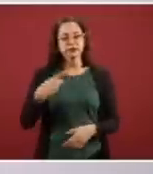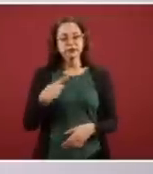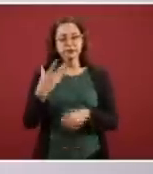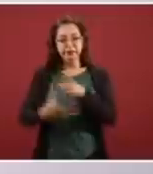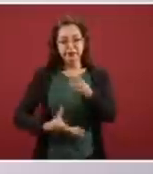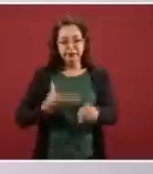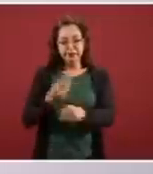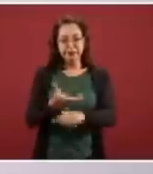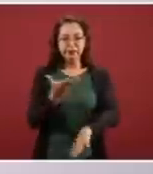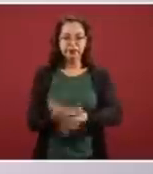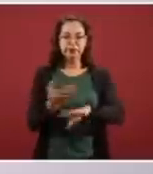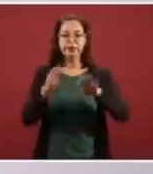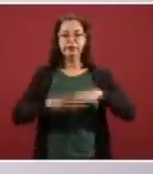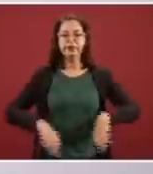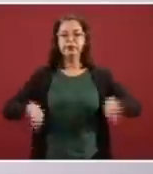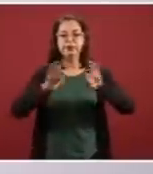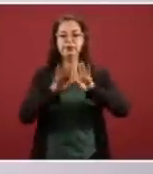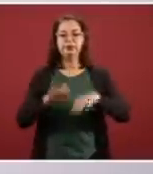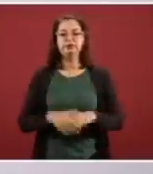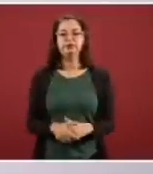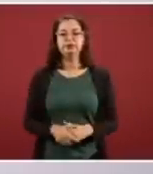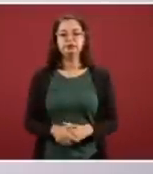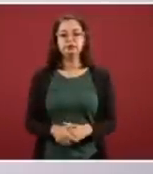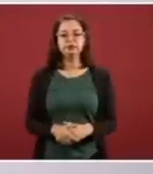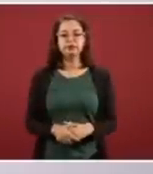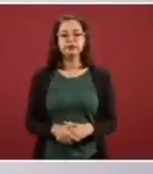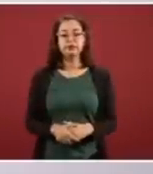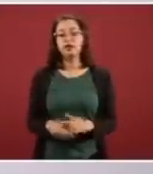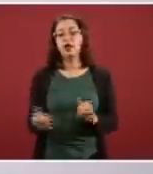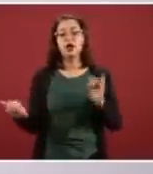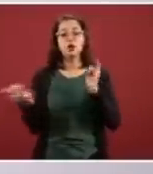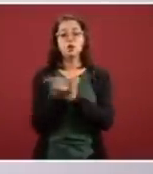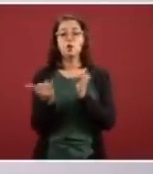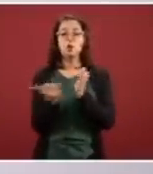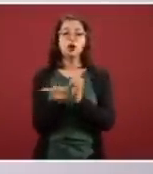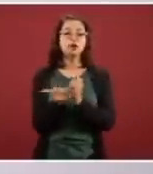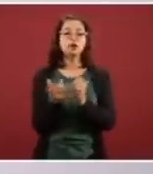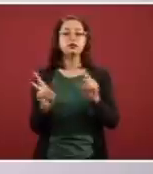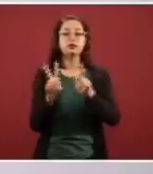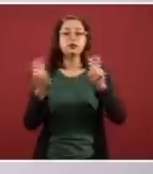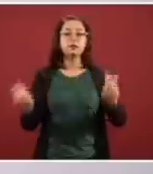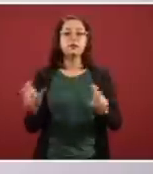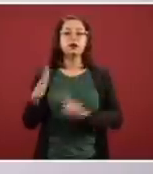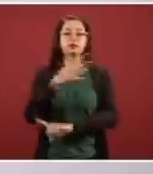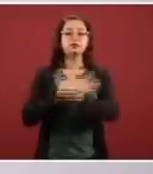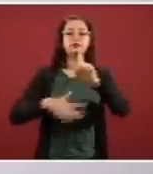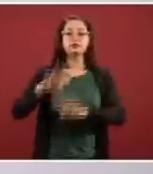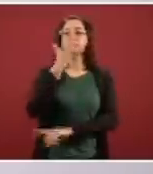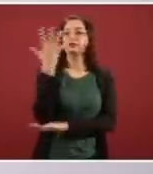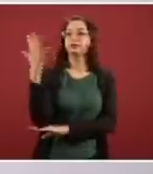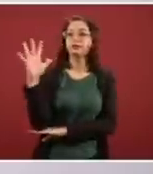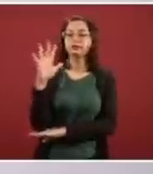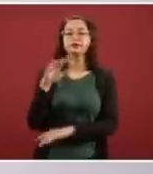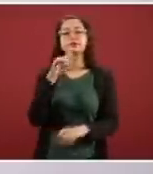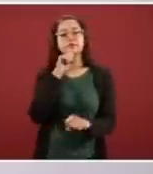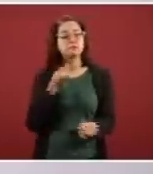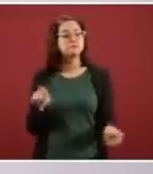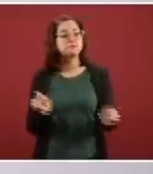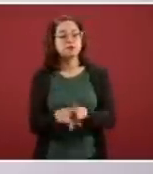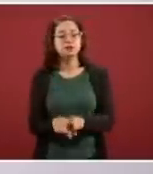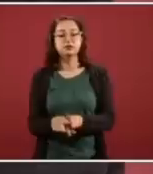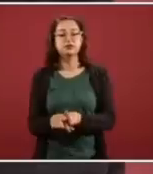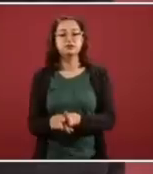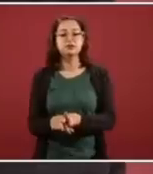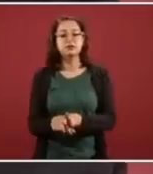importantísimo y lo mismo lo que tiene que ver con el medio ambiente, como lo